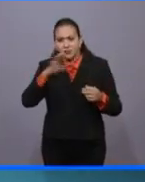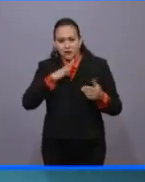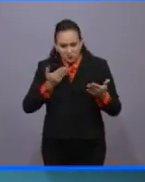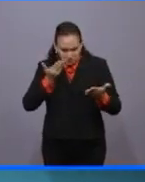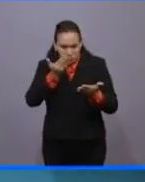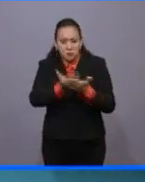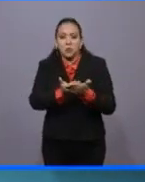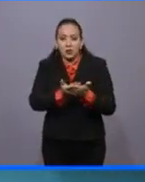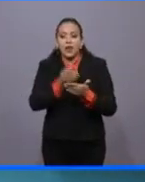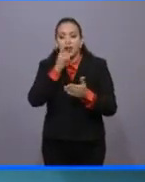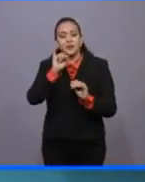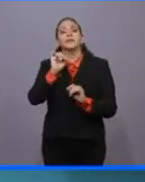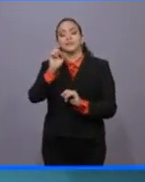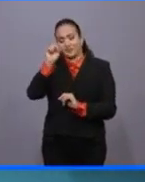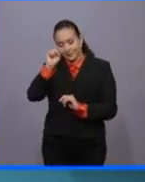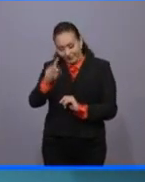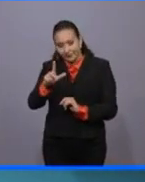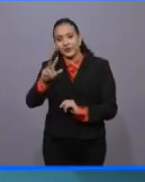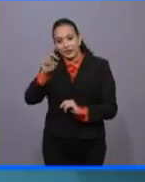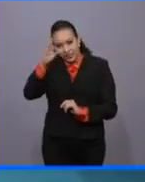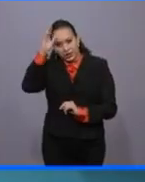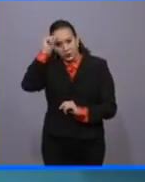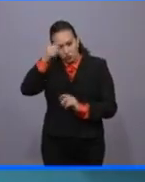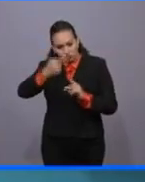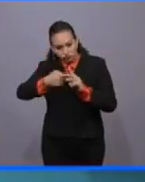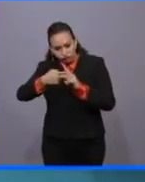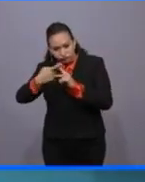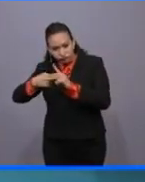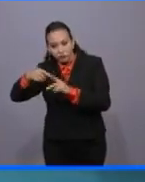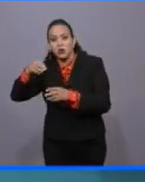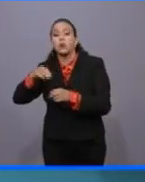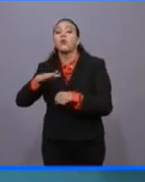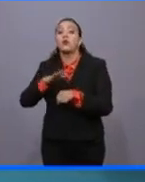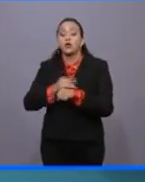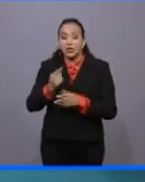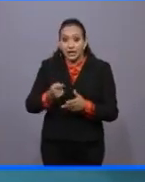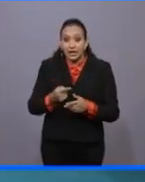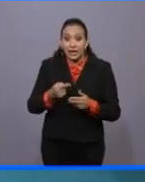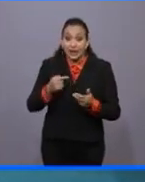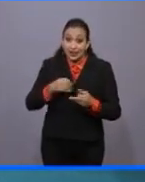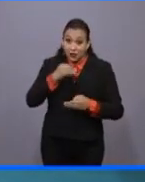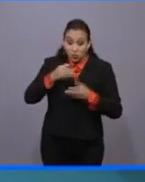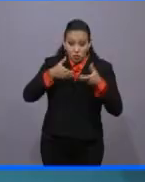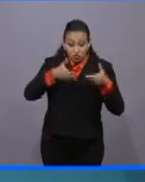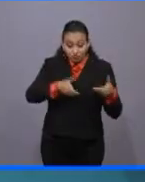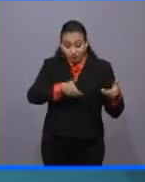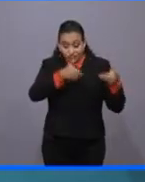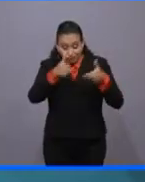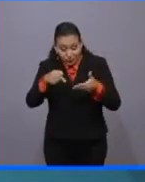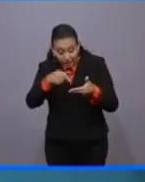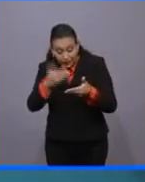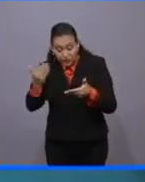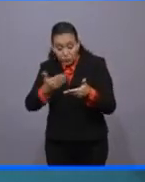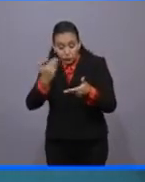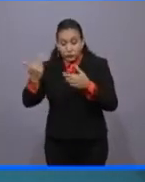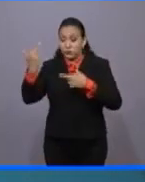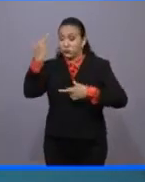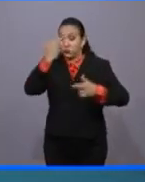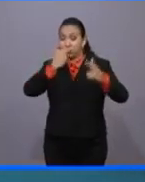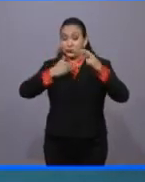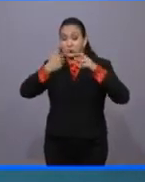pueden apreciarse revisando directamente el contenido de los paquetes que hacen alusión en una forma ordenada y